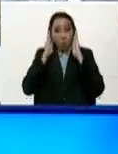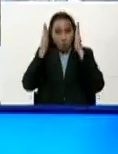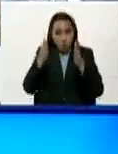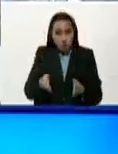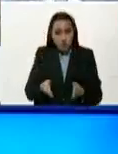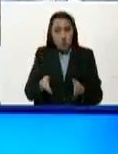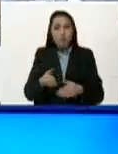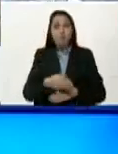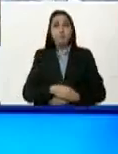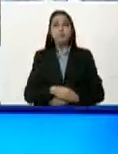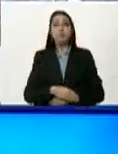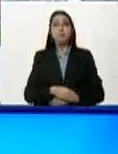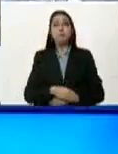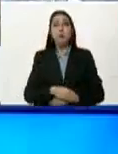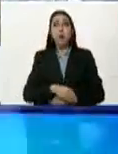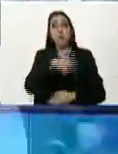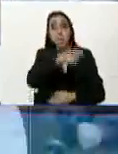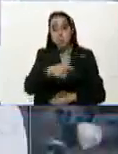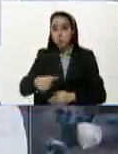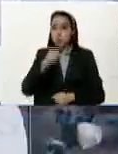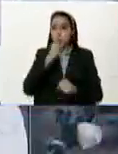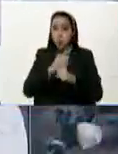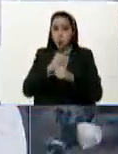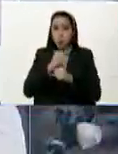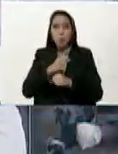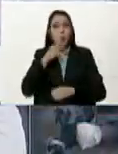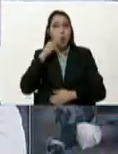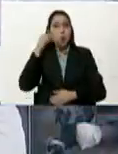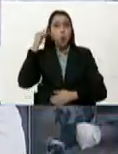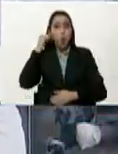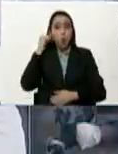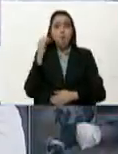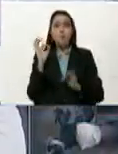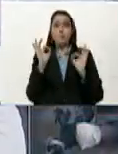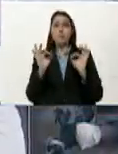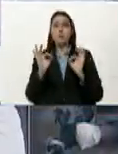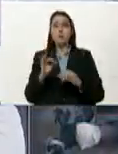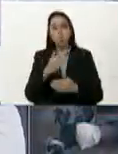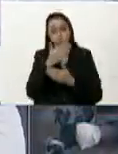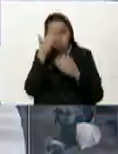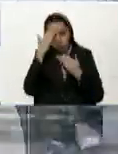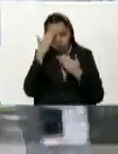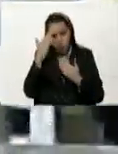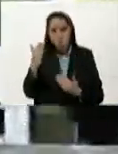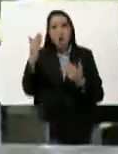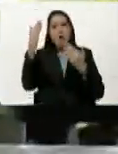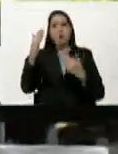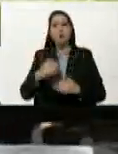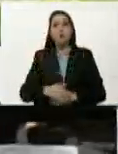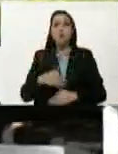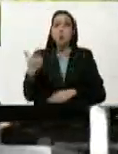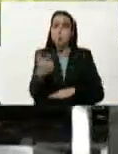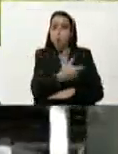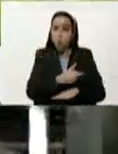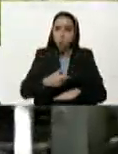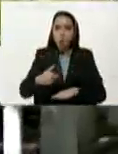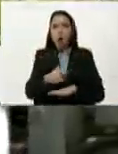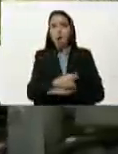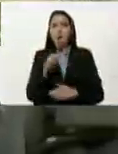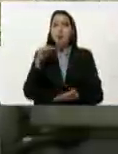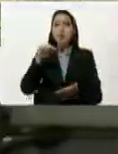trabajo los trabajadores y trabajadoras precisamente le doy mi saludo al gobernador del estado